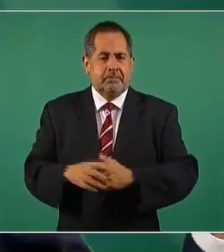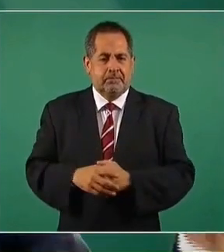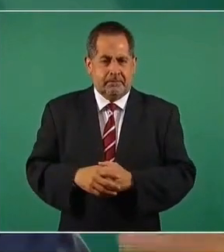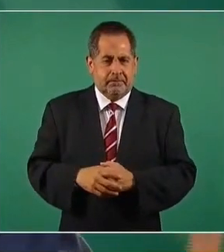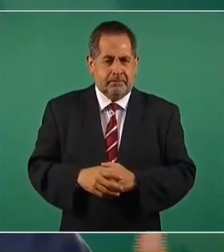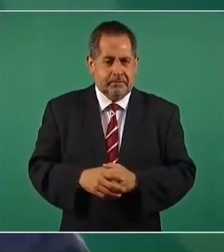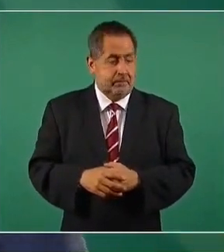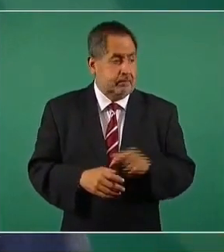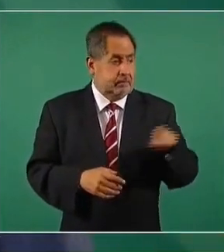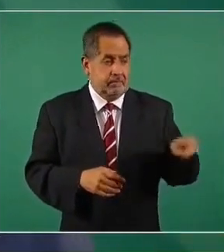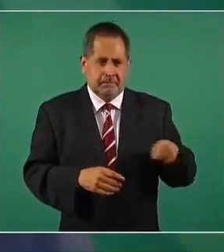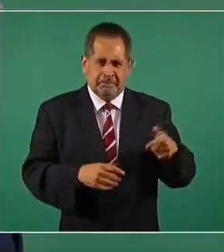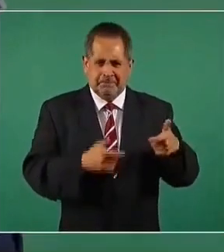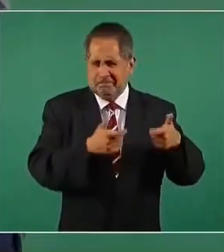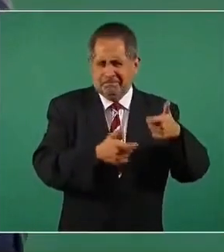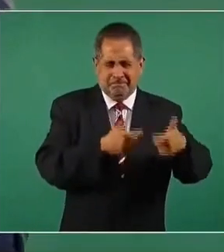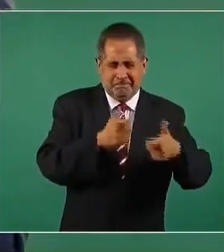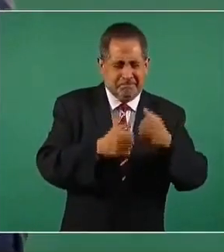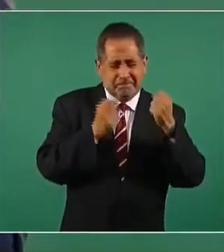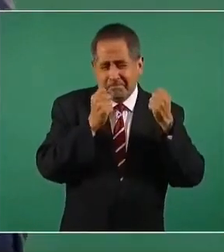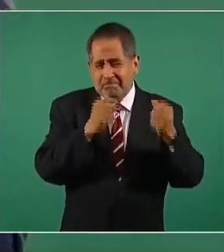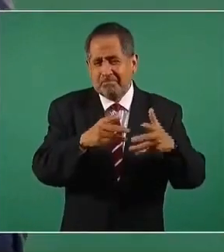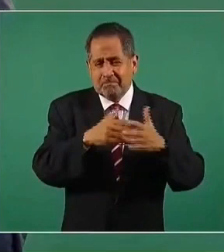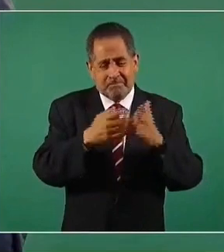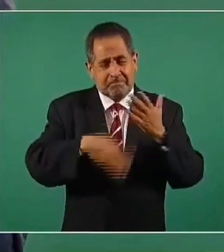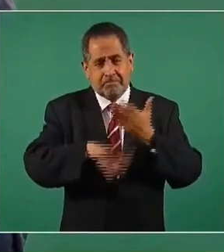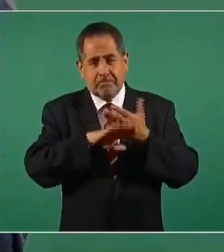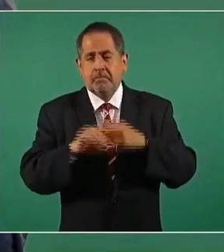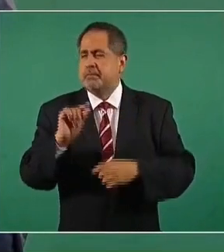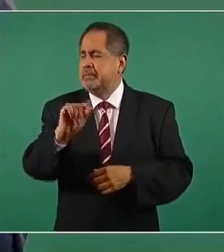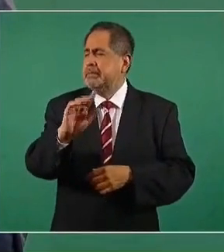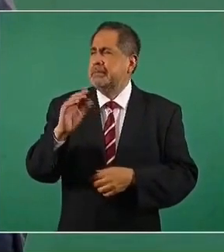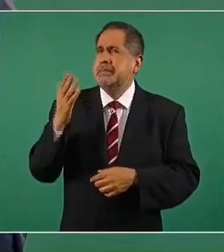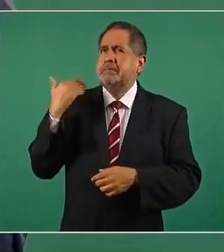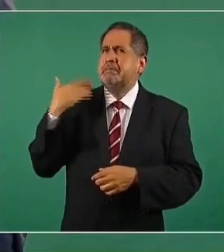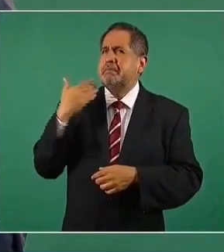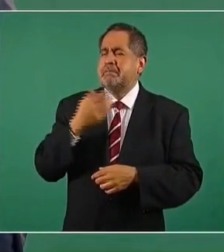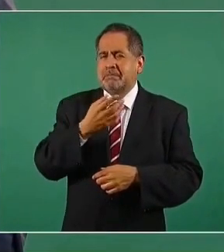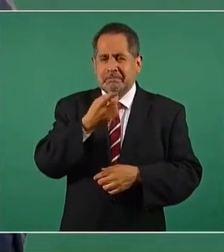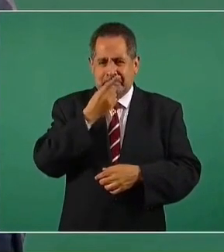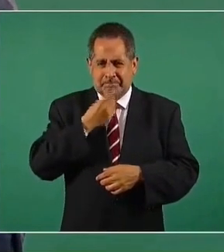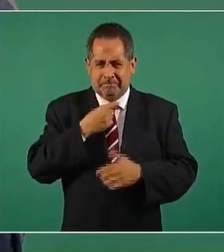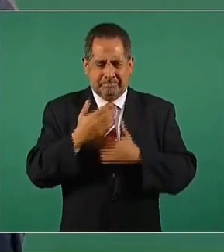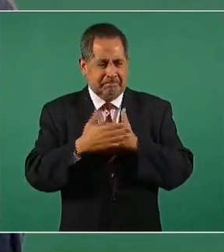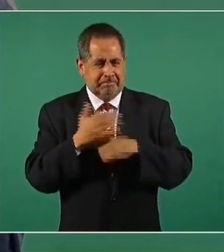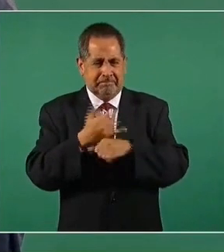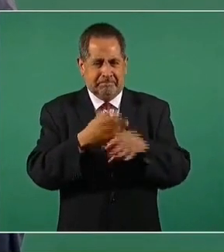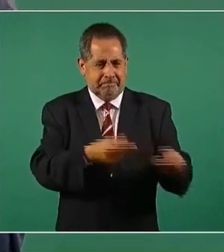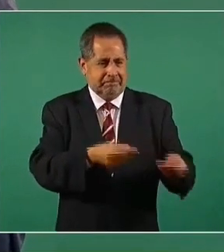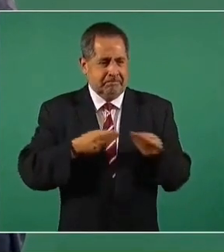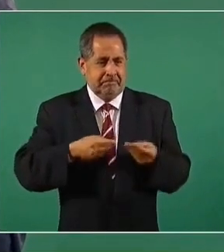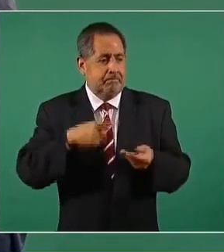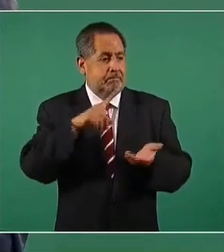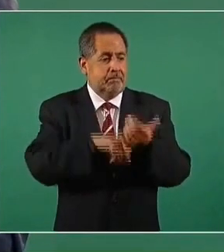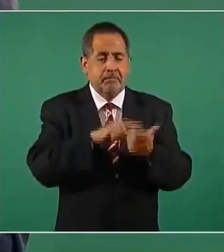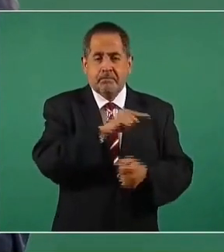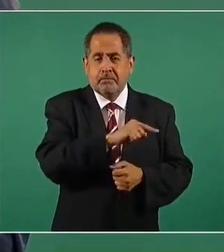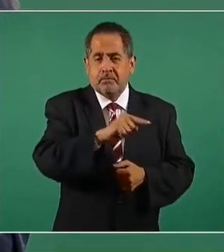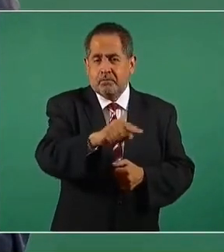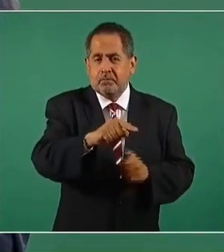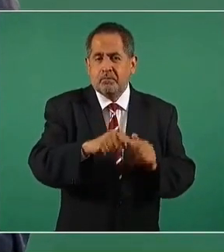Y le han metido, acabo de tener un informe de las publicaciones.